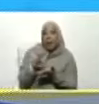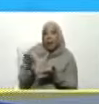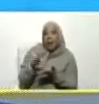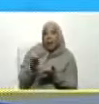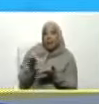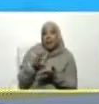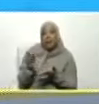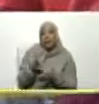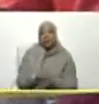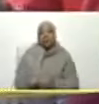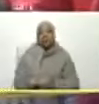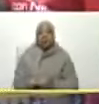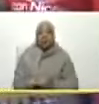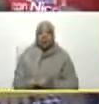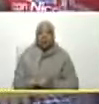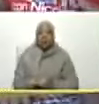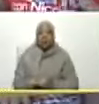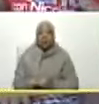La generación